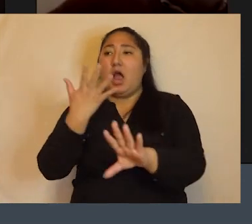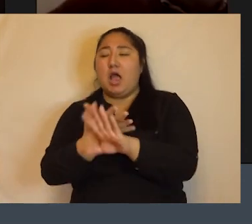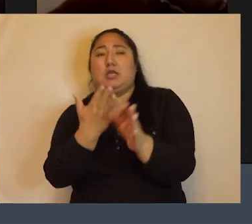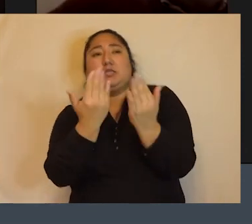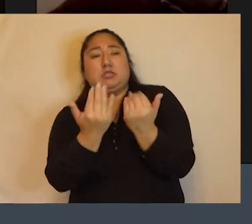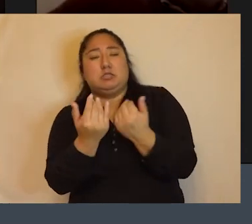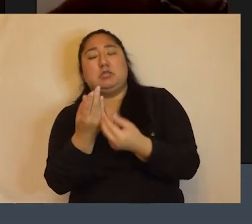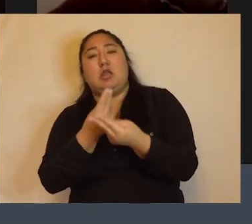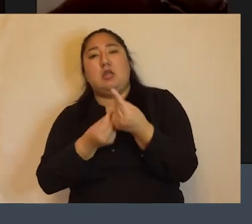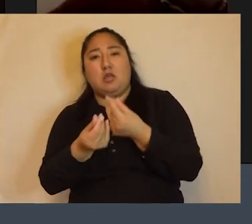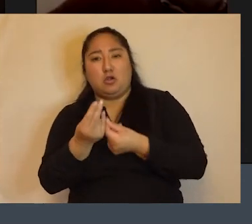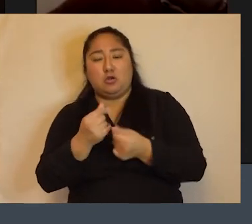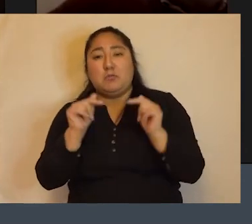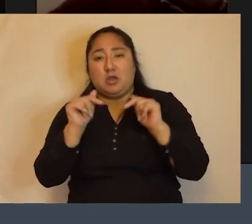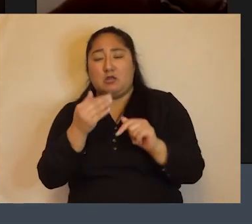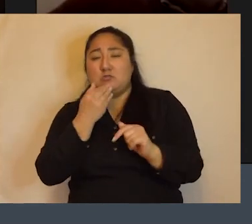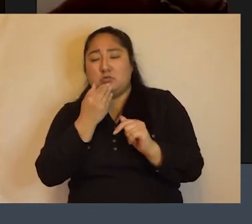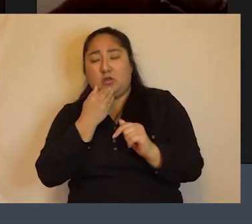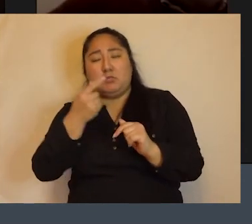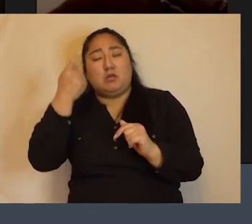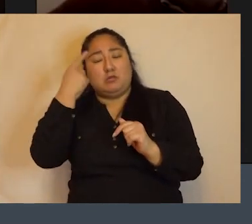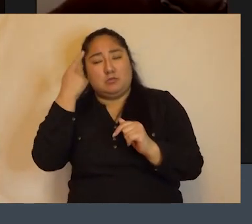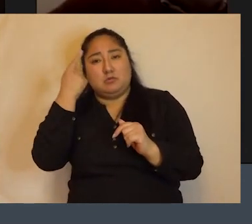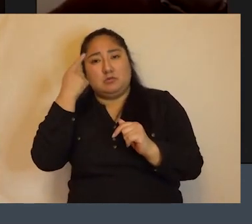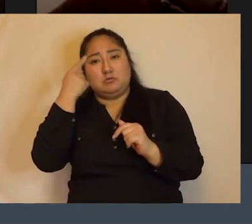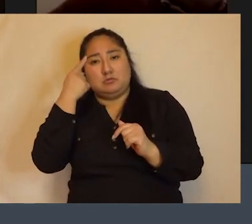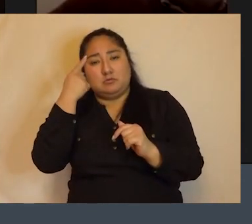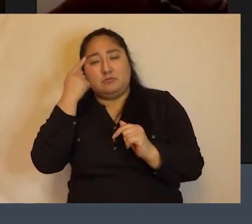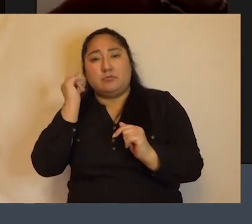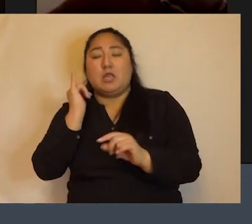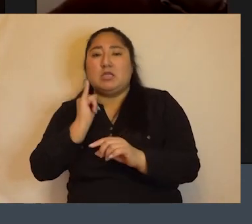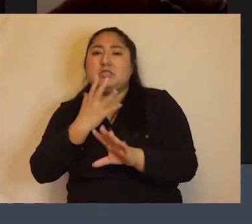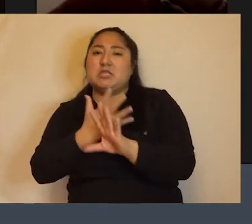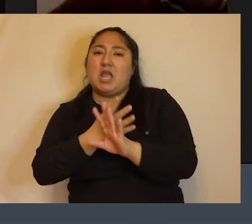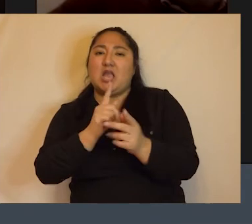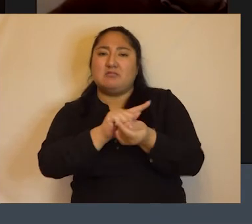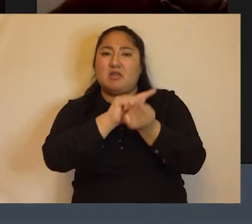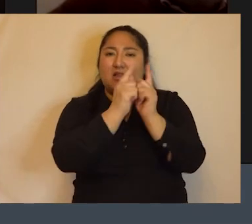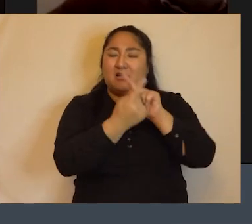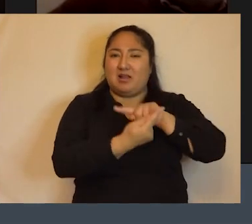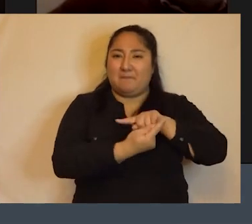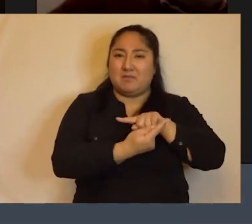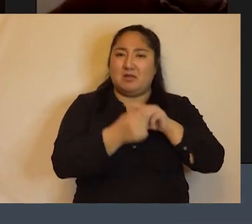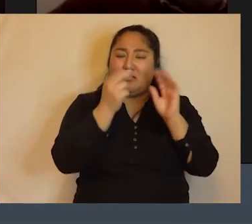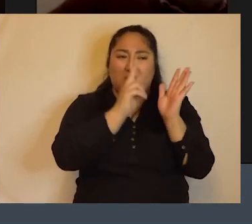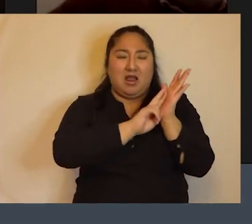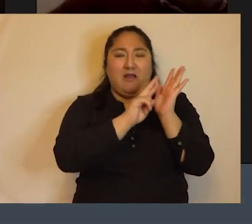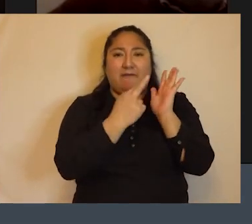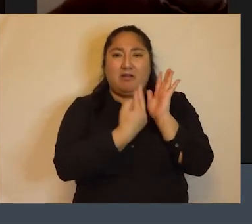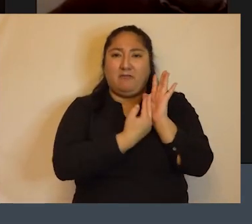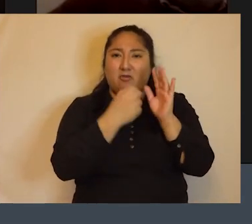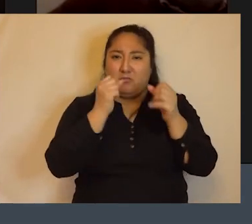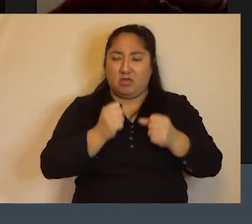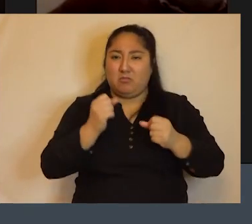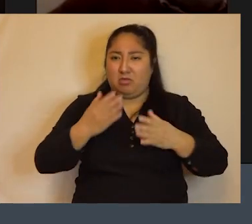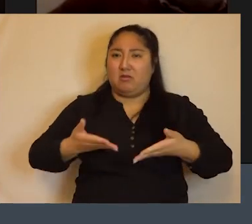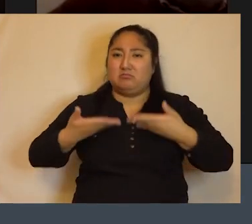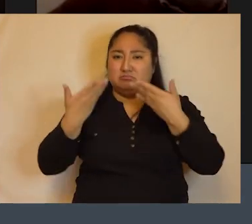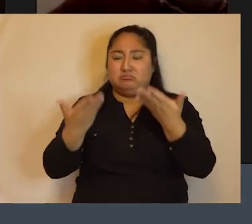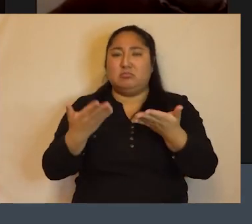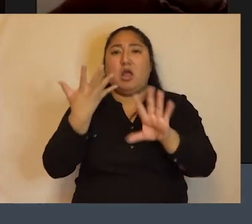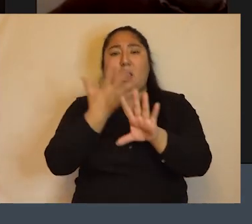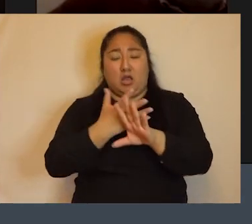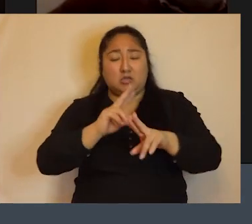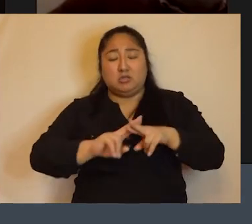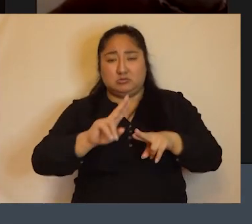tiene condiciones económicas para hacerlo. Eso también tenemos que tenerlo presente. Que si hay que hacer una reforma tributaria para financiar un pilar solidario que sea